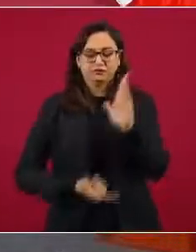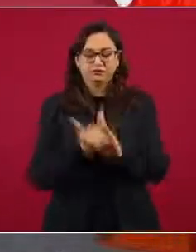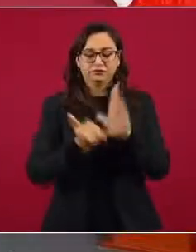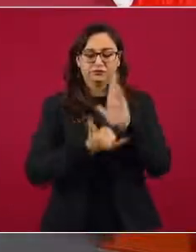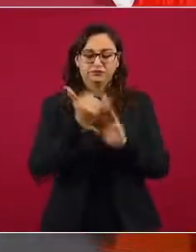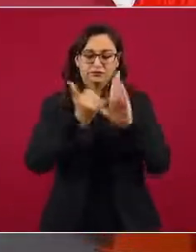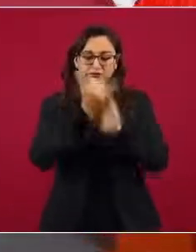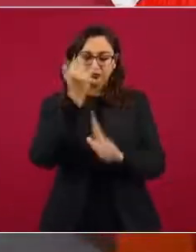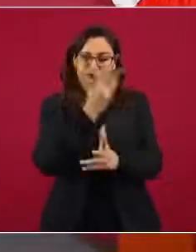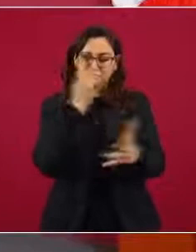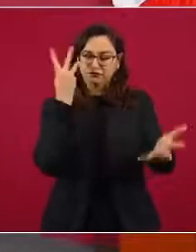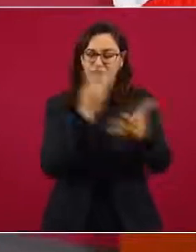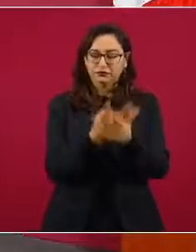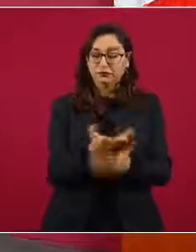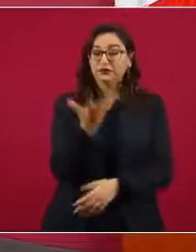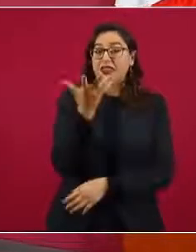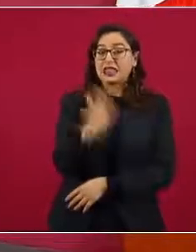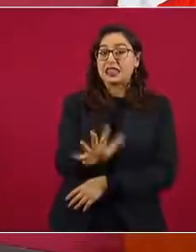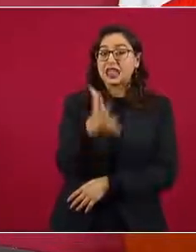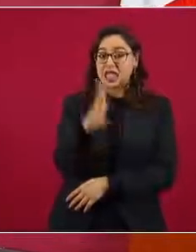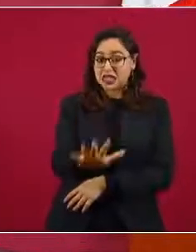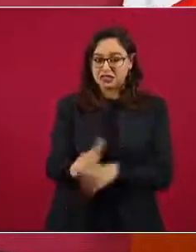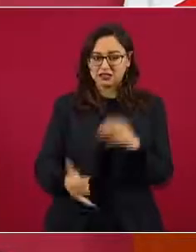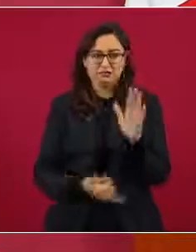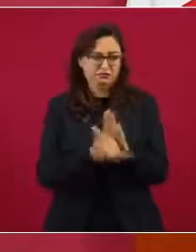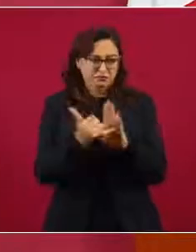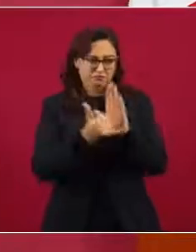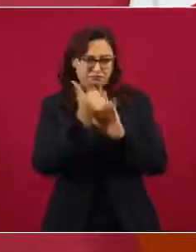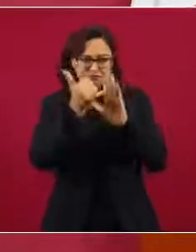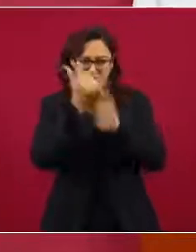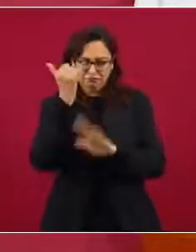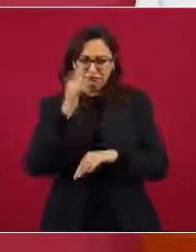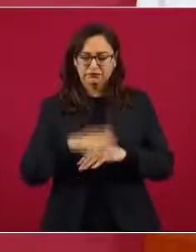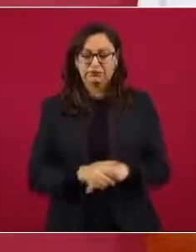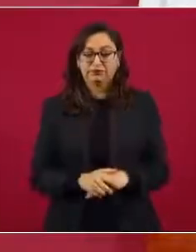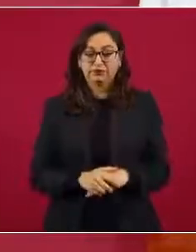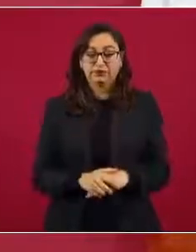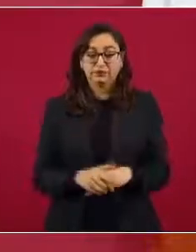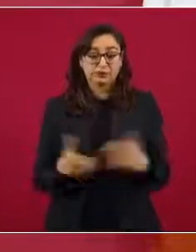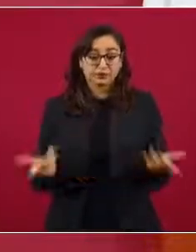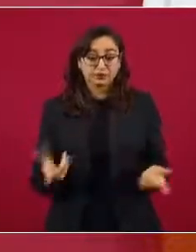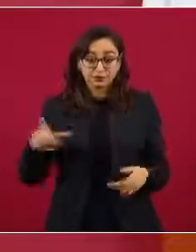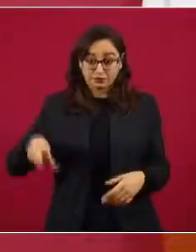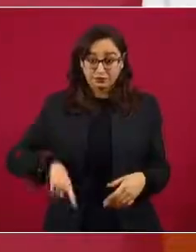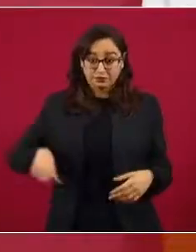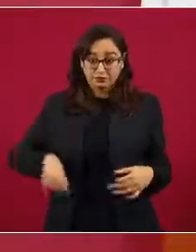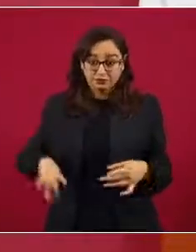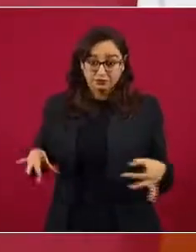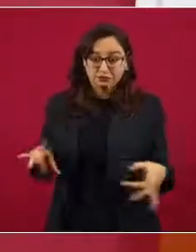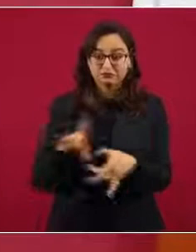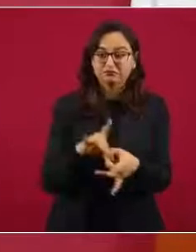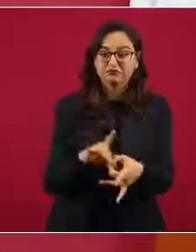Construyen 10 reclusorios. O sea, se privatizan los reclusorios